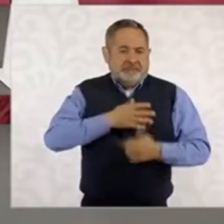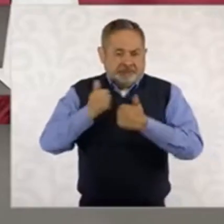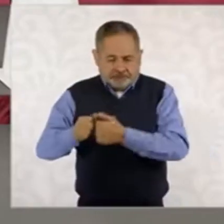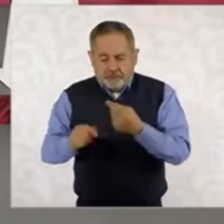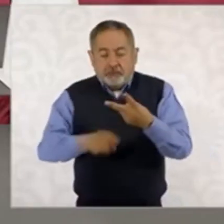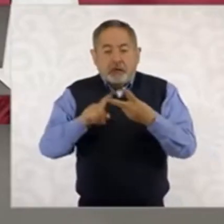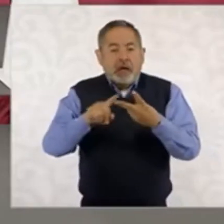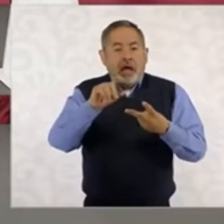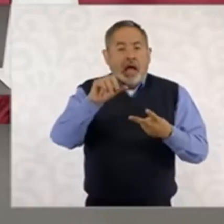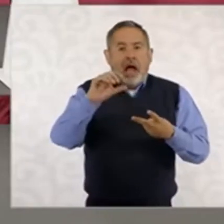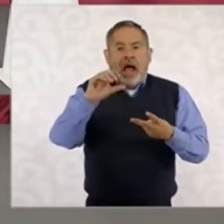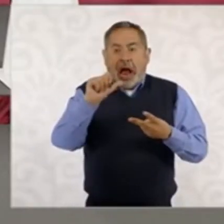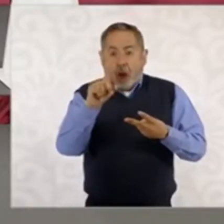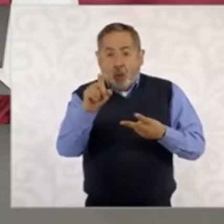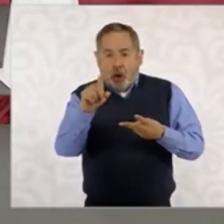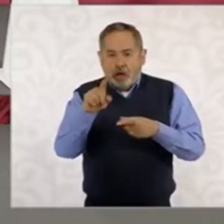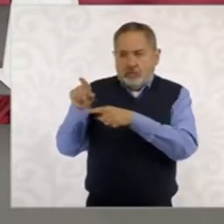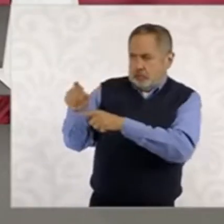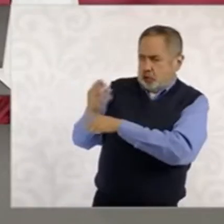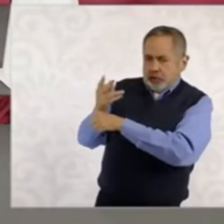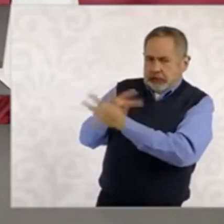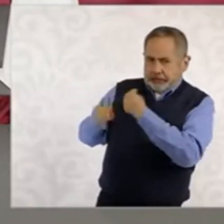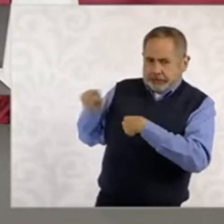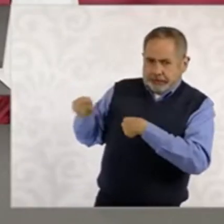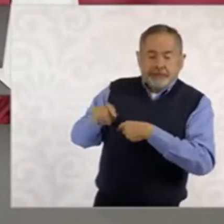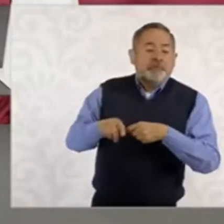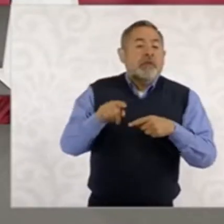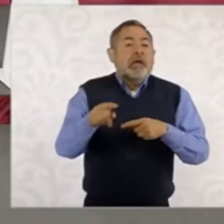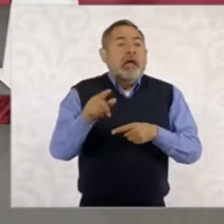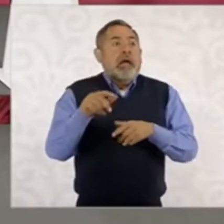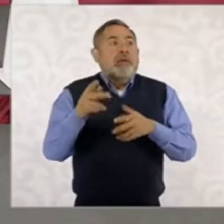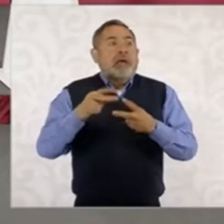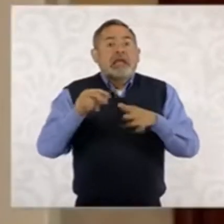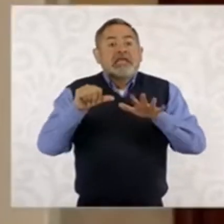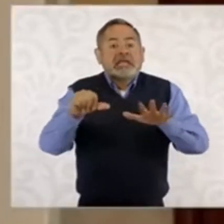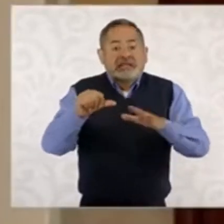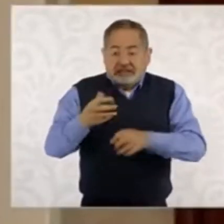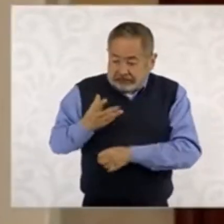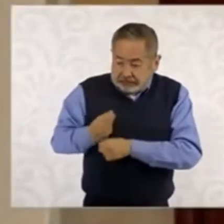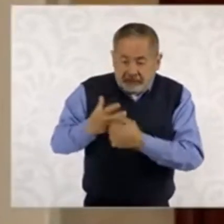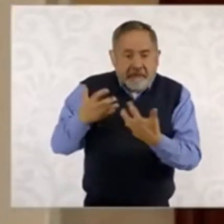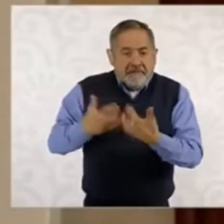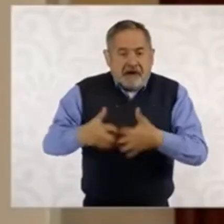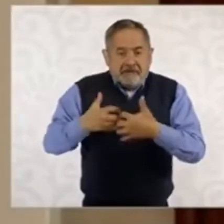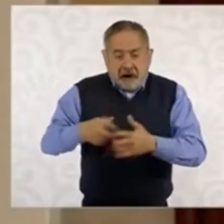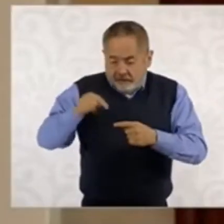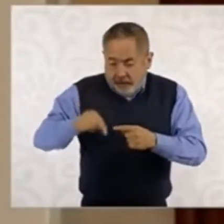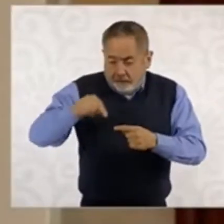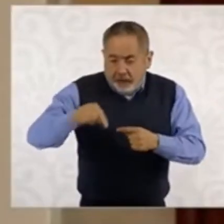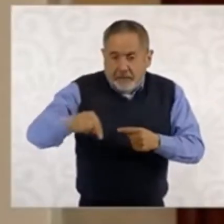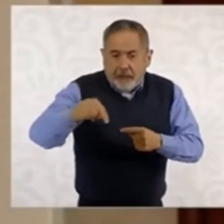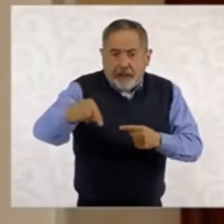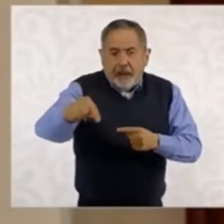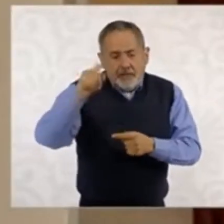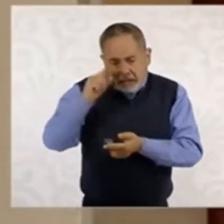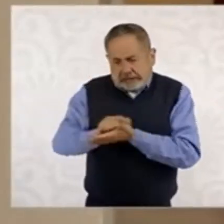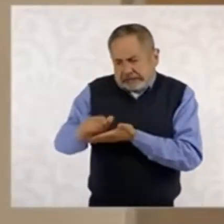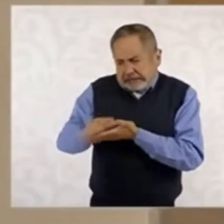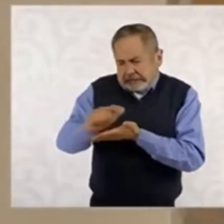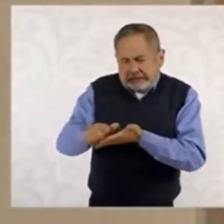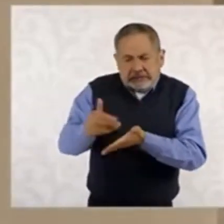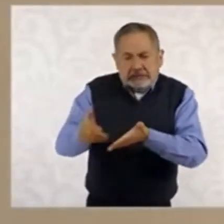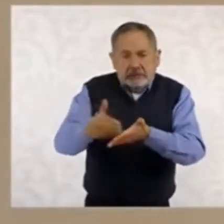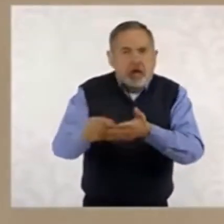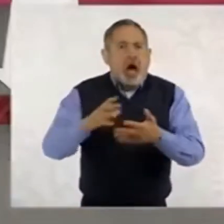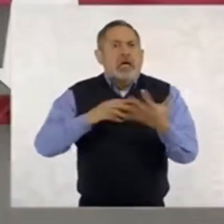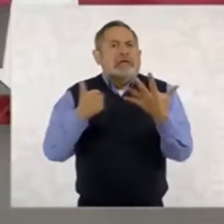Efraín Morales, pero es la construcción de 16 potabilizadoras, 16 sistemas de desinfección, 6 potabilizadoras que ya existen